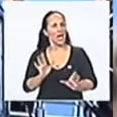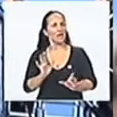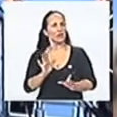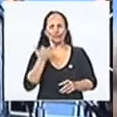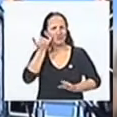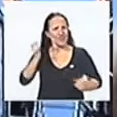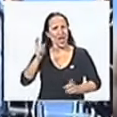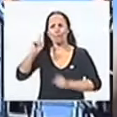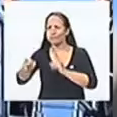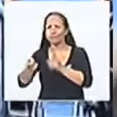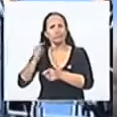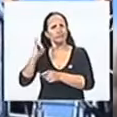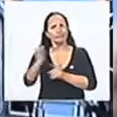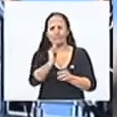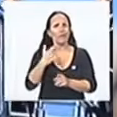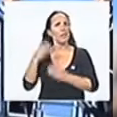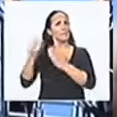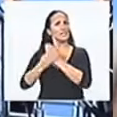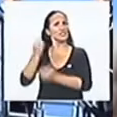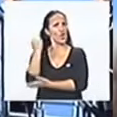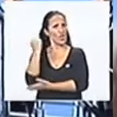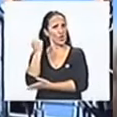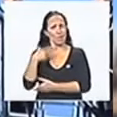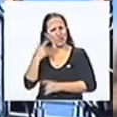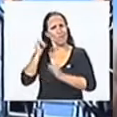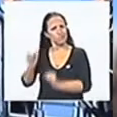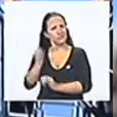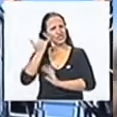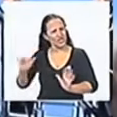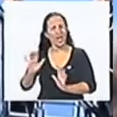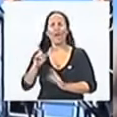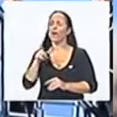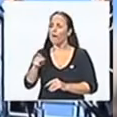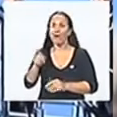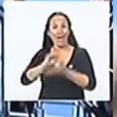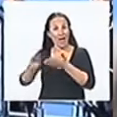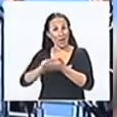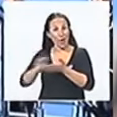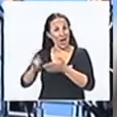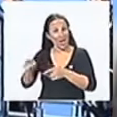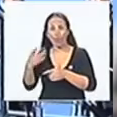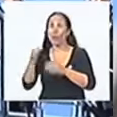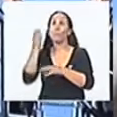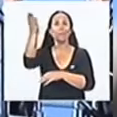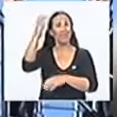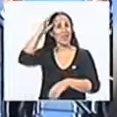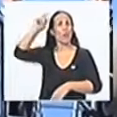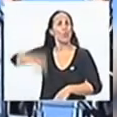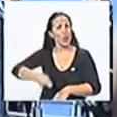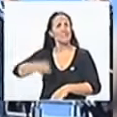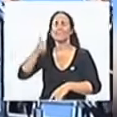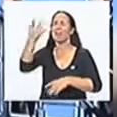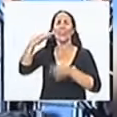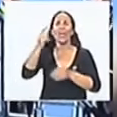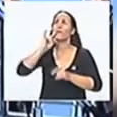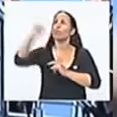instrucciones a nuestro ministro de Economía para que nuestros abogados le soliciten al juez que